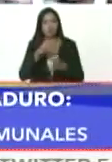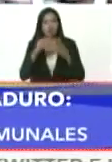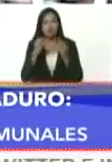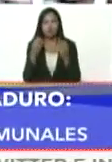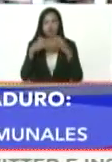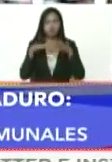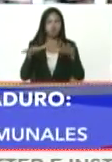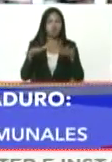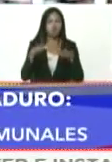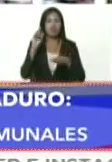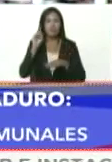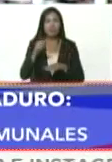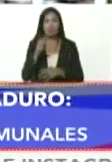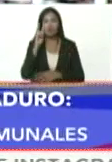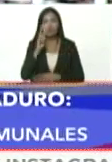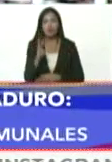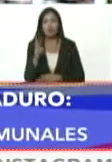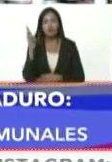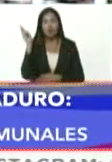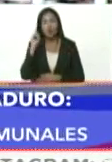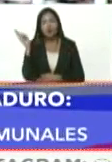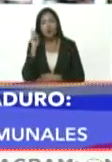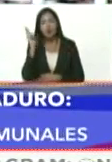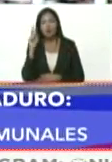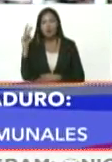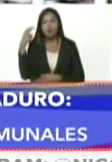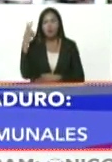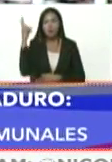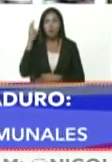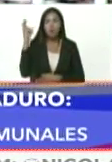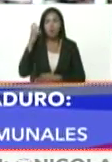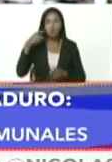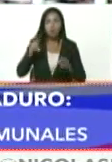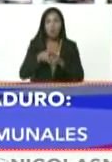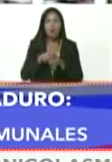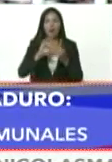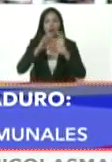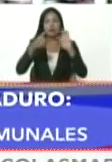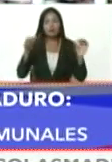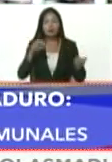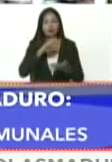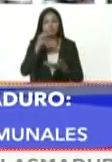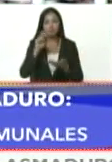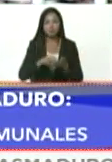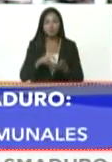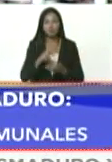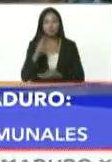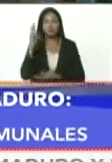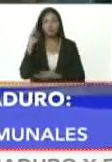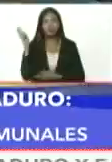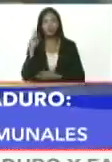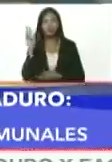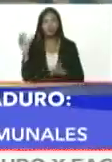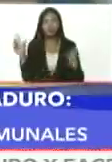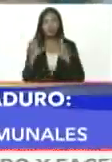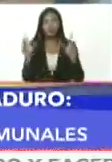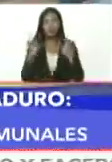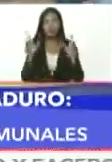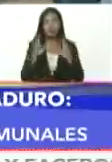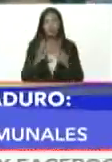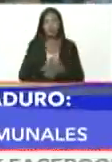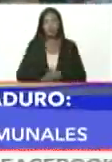Y además nos están oyendo por radio. Estamos en cadena nacional de radio y televisión.